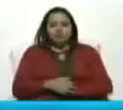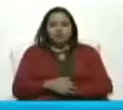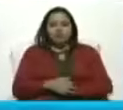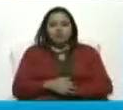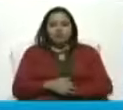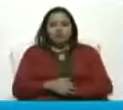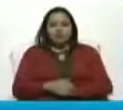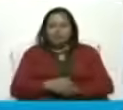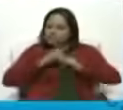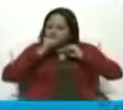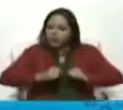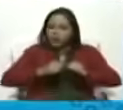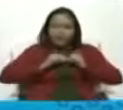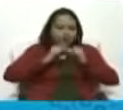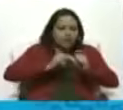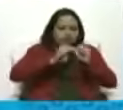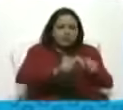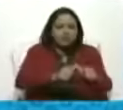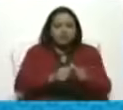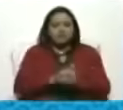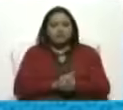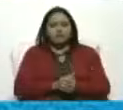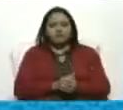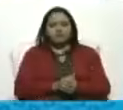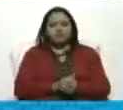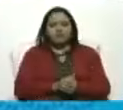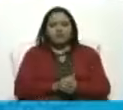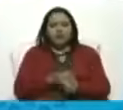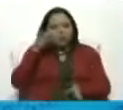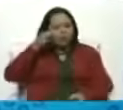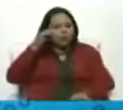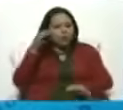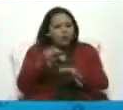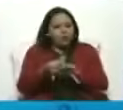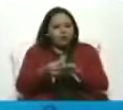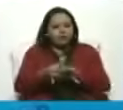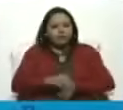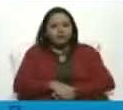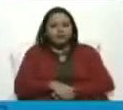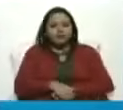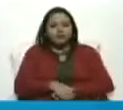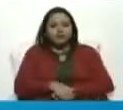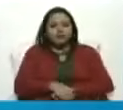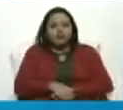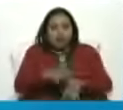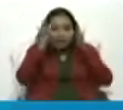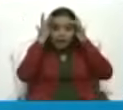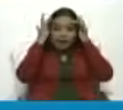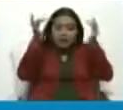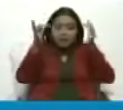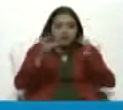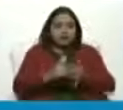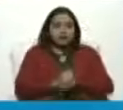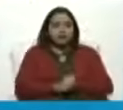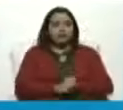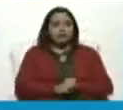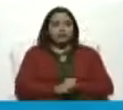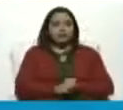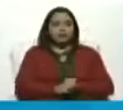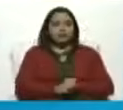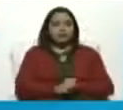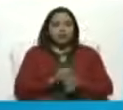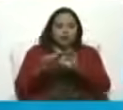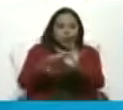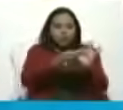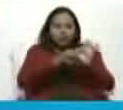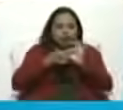con perseverancia, con fe, con inteligencia, con